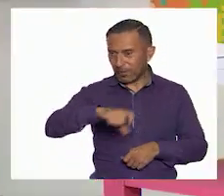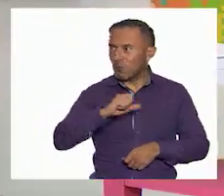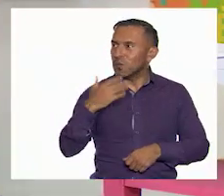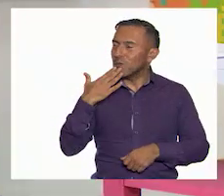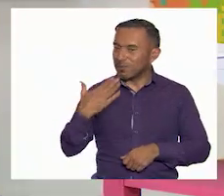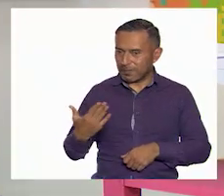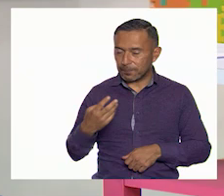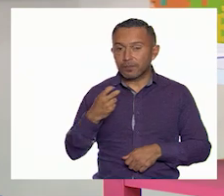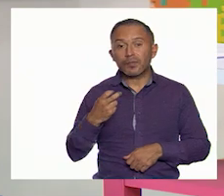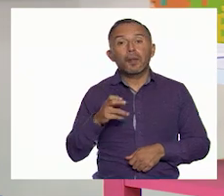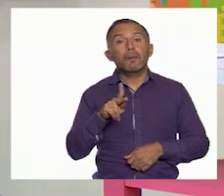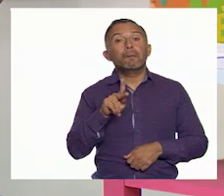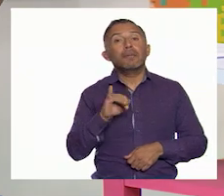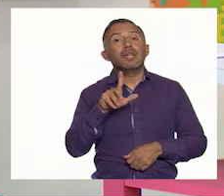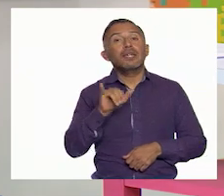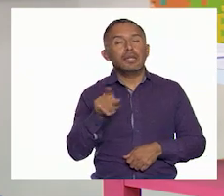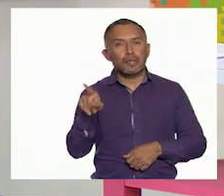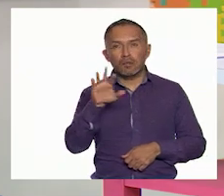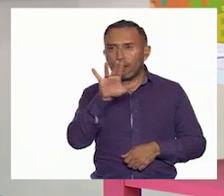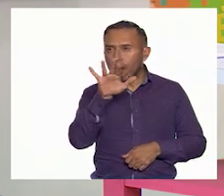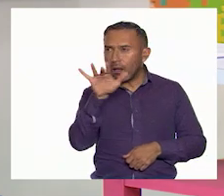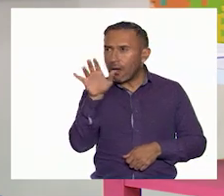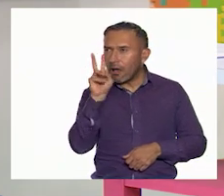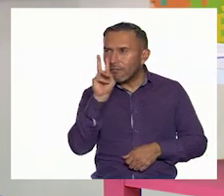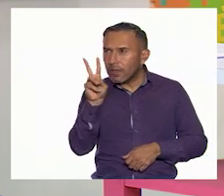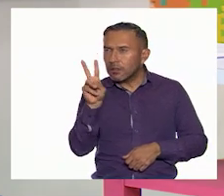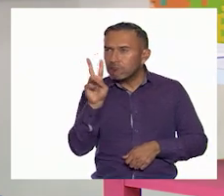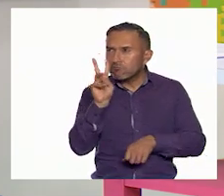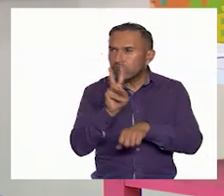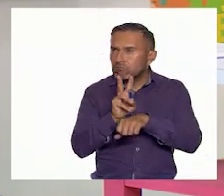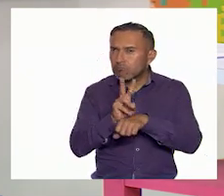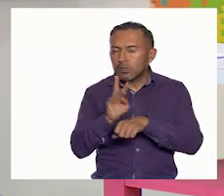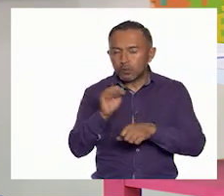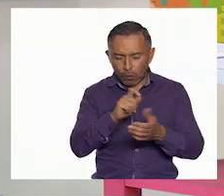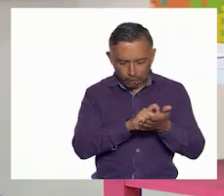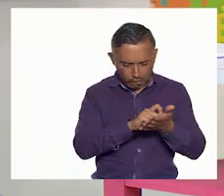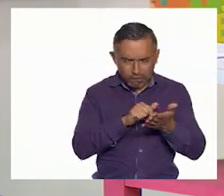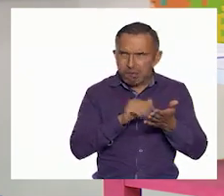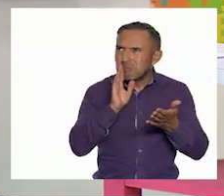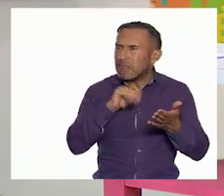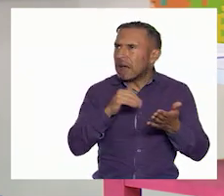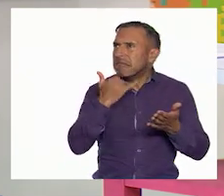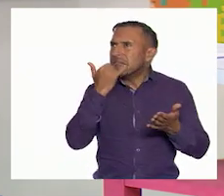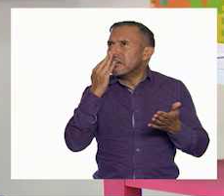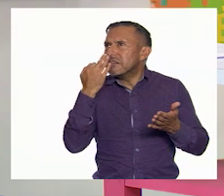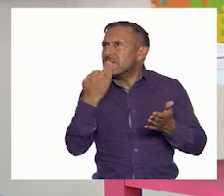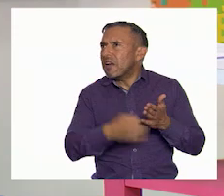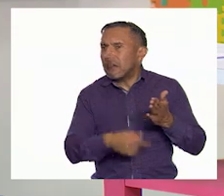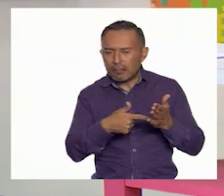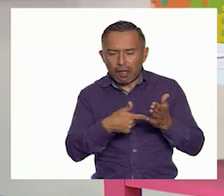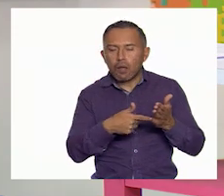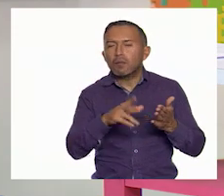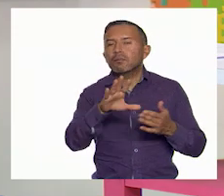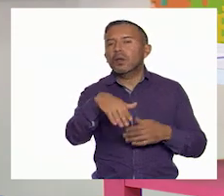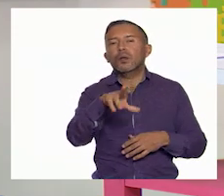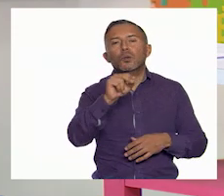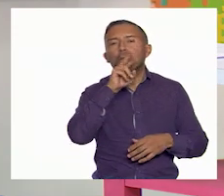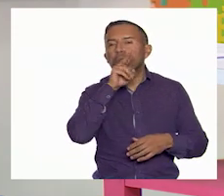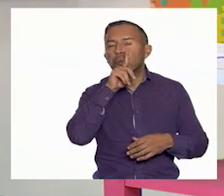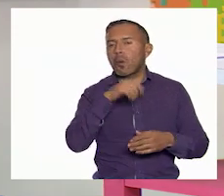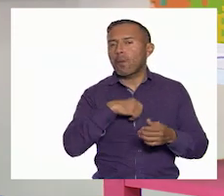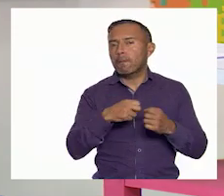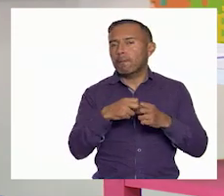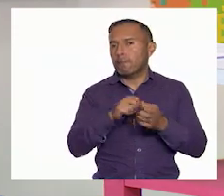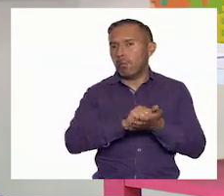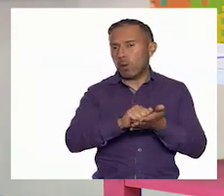las letras que escribió Pili. Si alguna de esas letras no es la misma que tú escribiste, no te preocupes. Simplemente vamos a borrar y